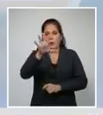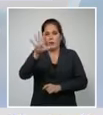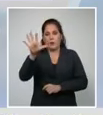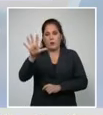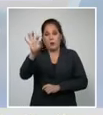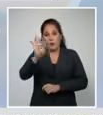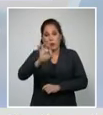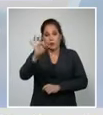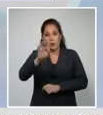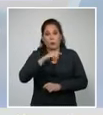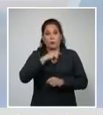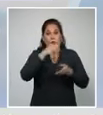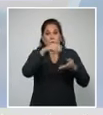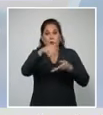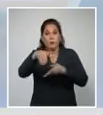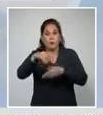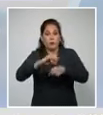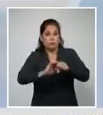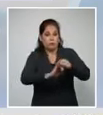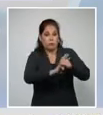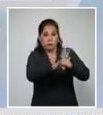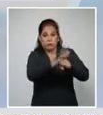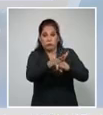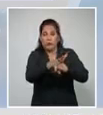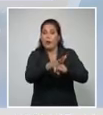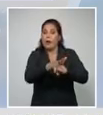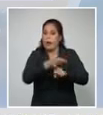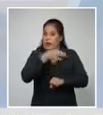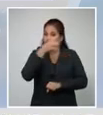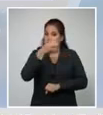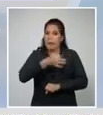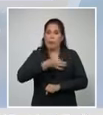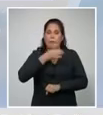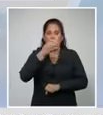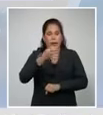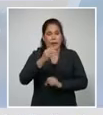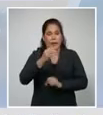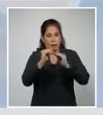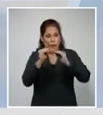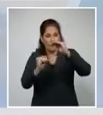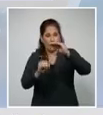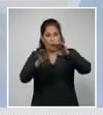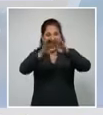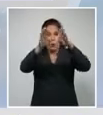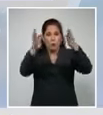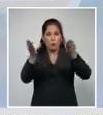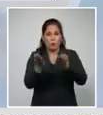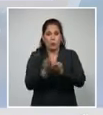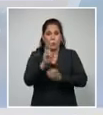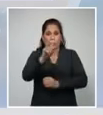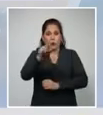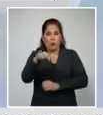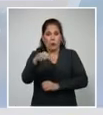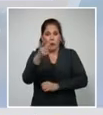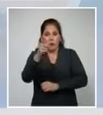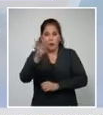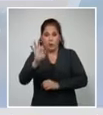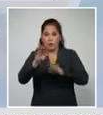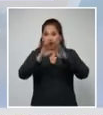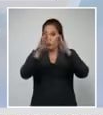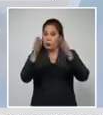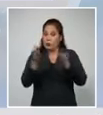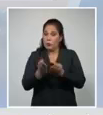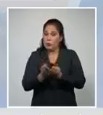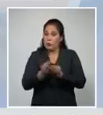0,55%, que si bien podemos decir que es inferior a la del mundo, 2,18, y a la de las Américas,